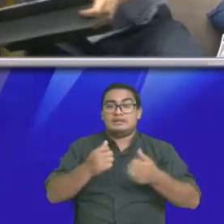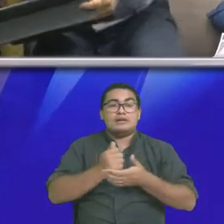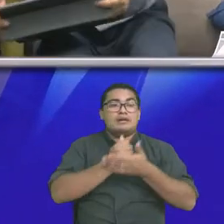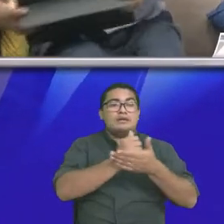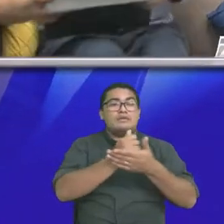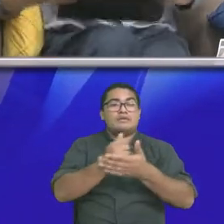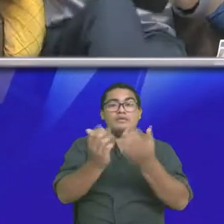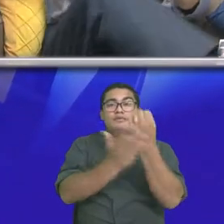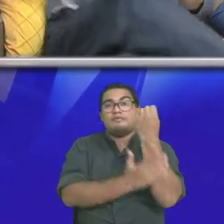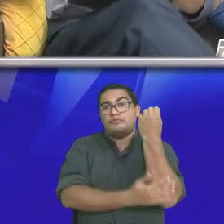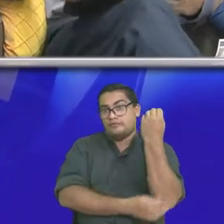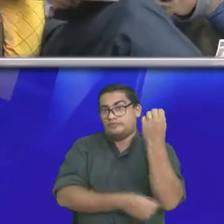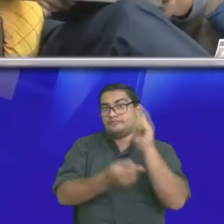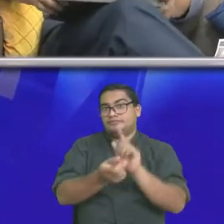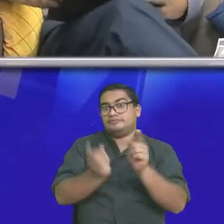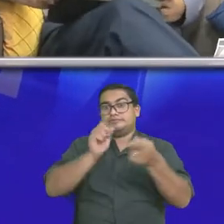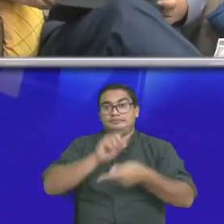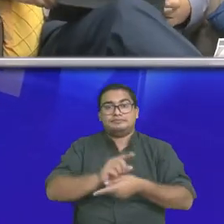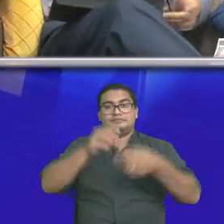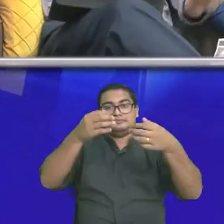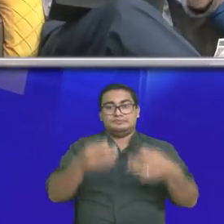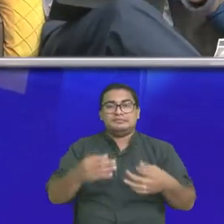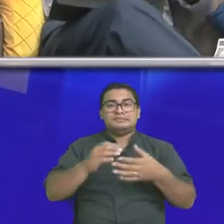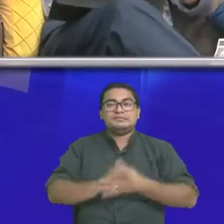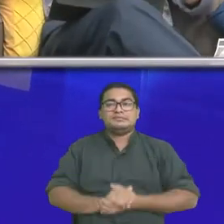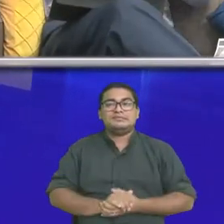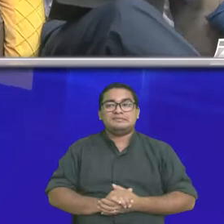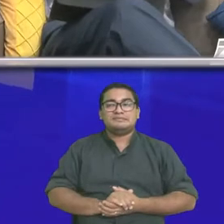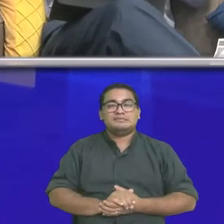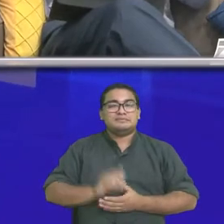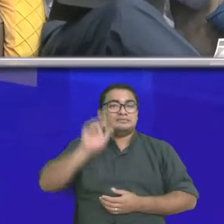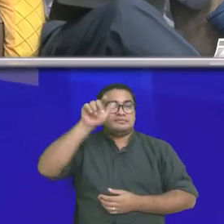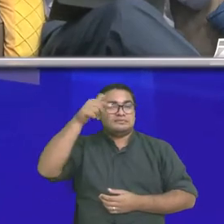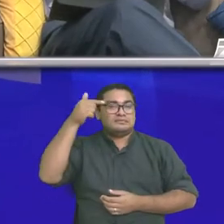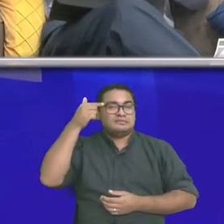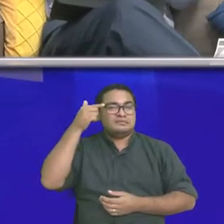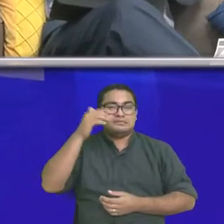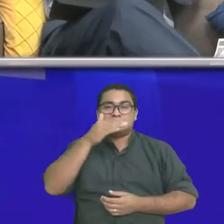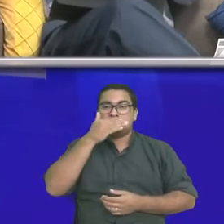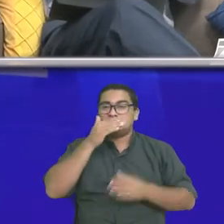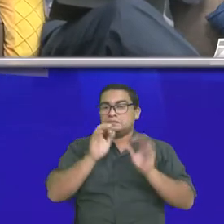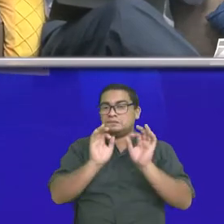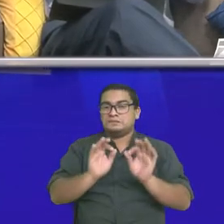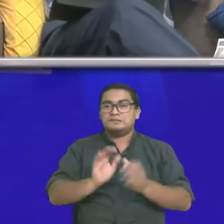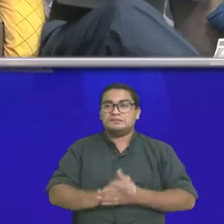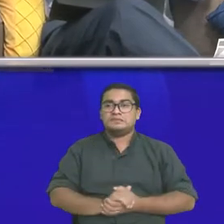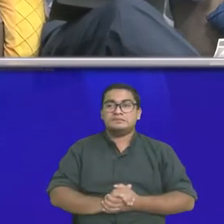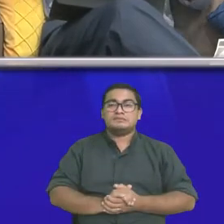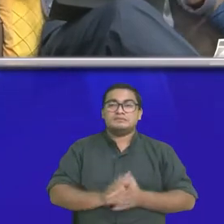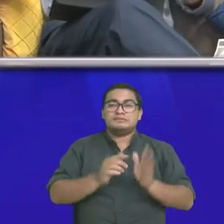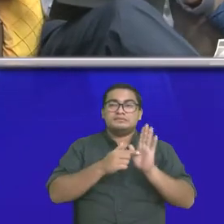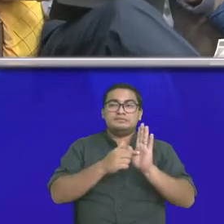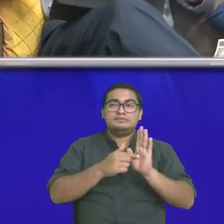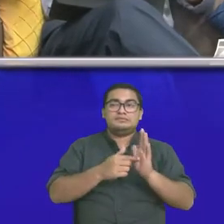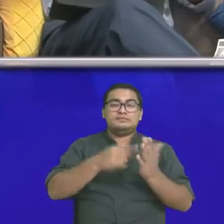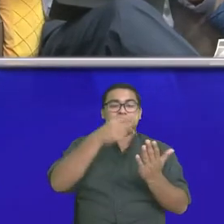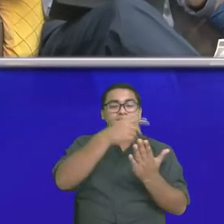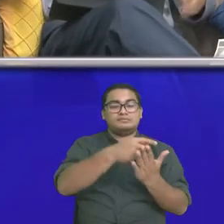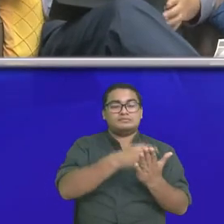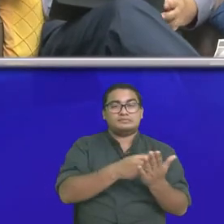Unidad Nacional. Y entonces, ¿cómo te puedo reflejar eso? Por ejemplo, el